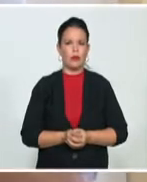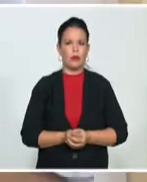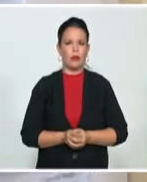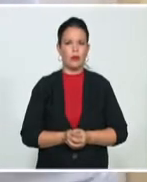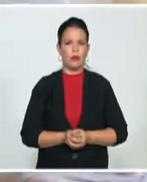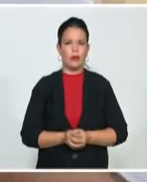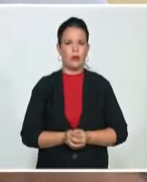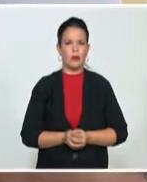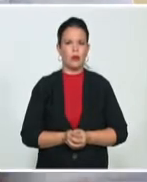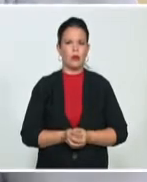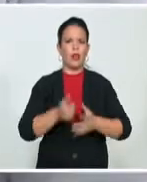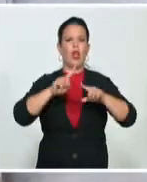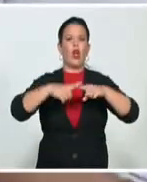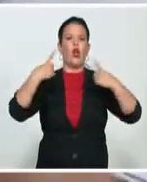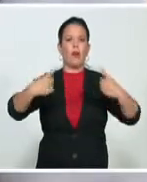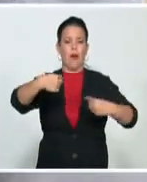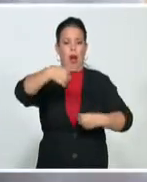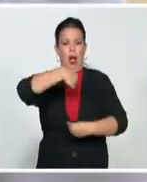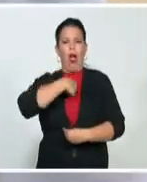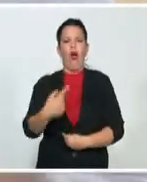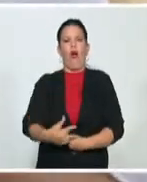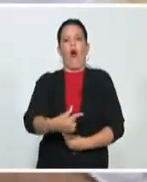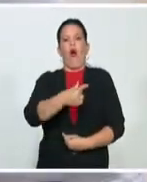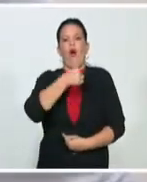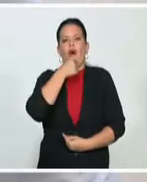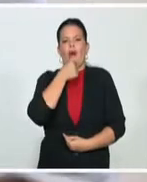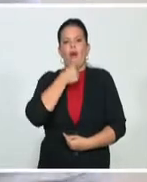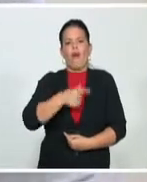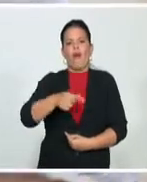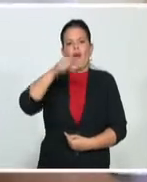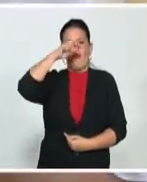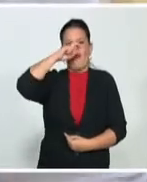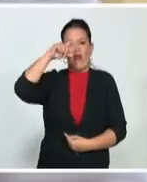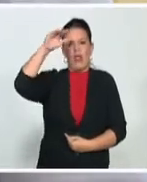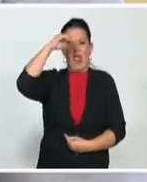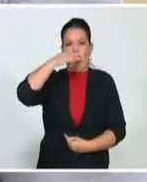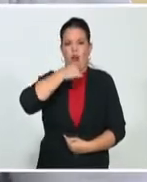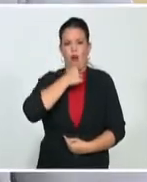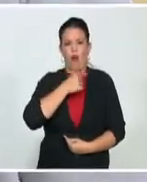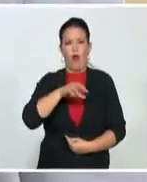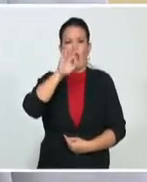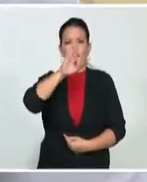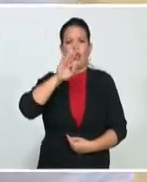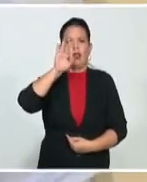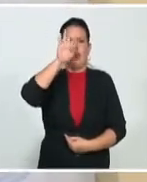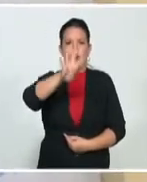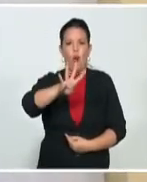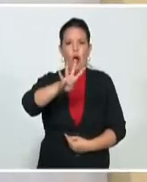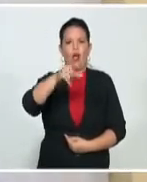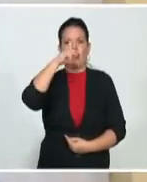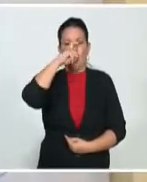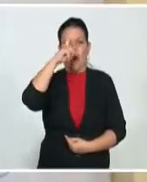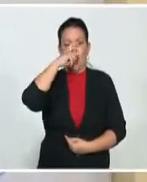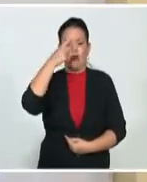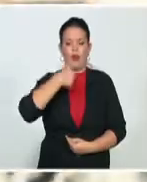Espérate. Porque un viejo de 81 años que ha defendido el teatro 54 años consecutivos sea el Premio Nacional de Teatro.